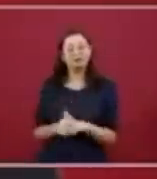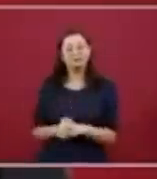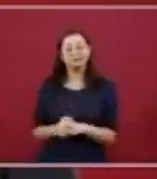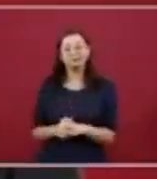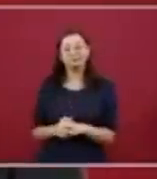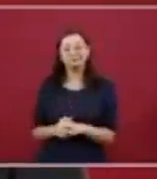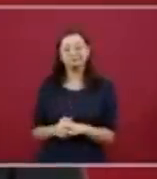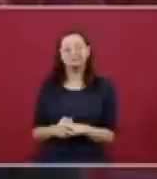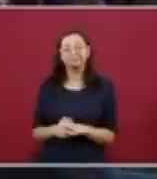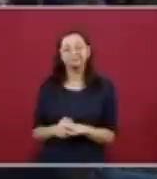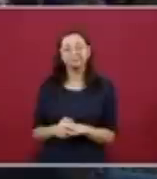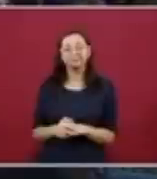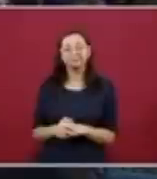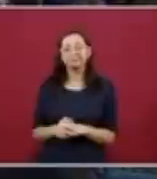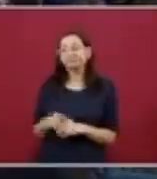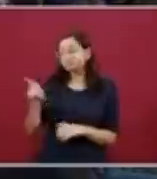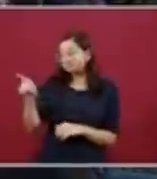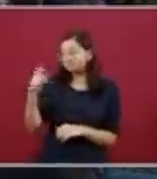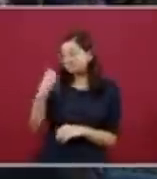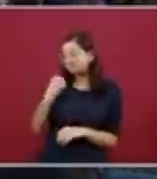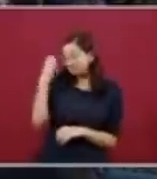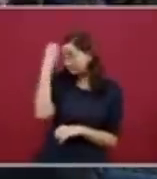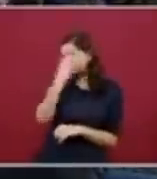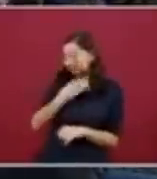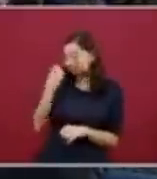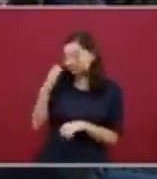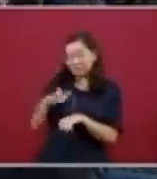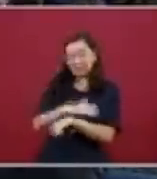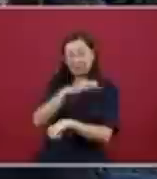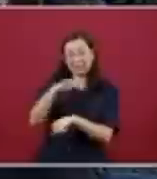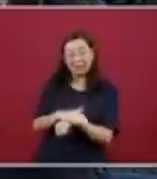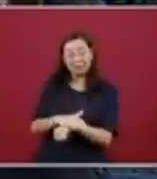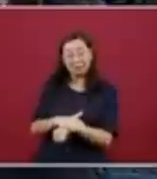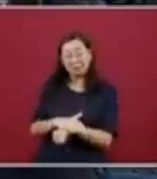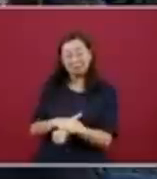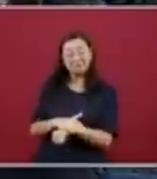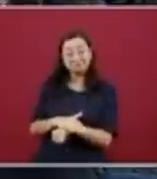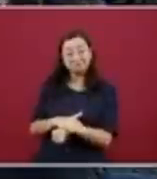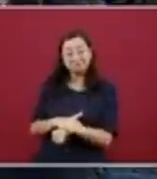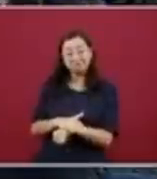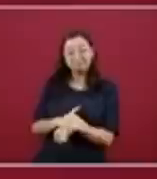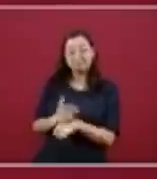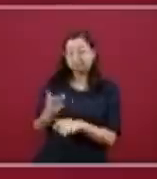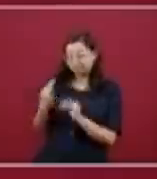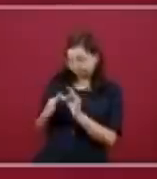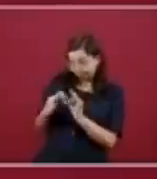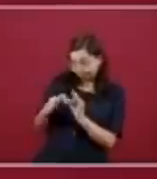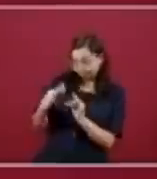no pasarían una evaluación sobre eficiencia,